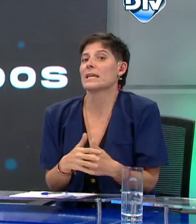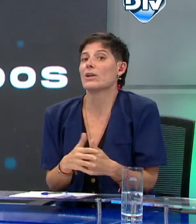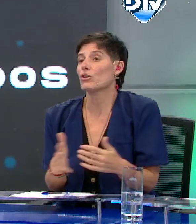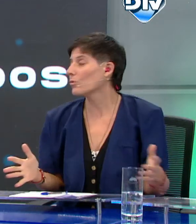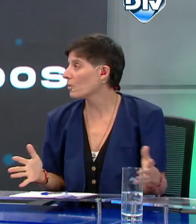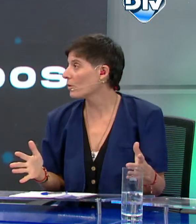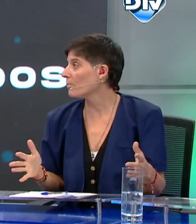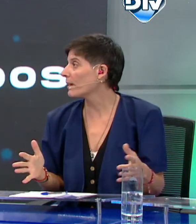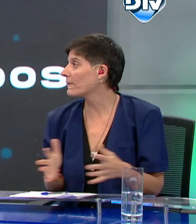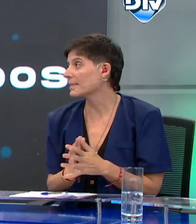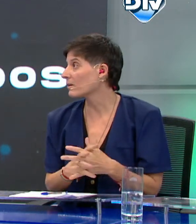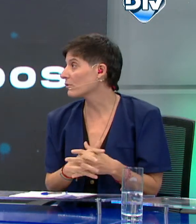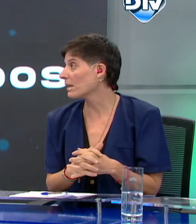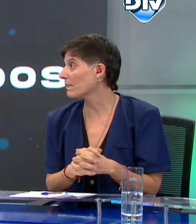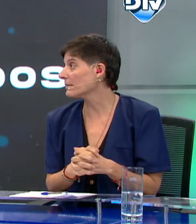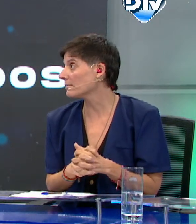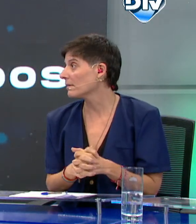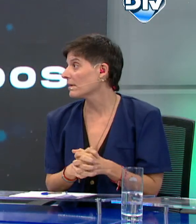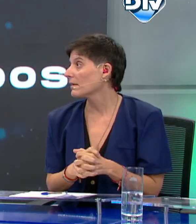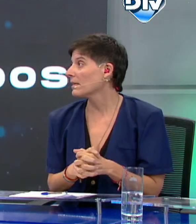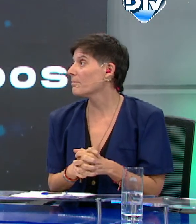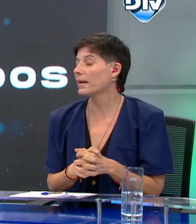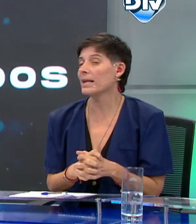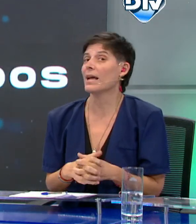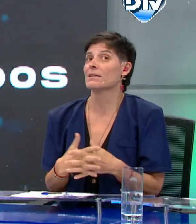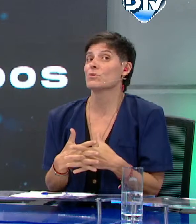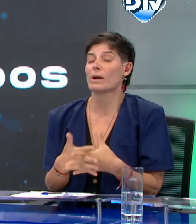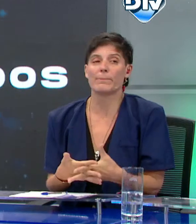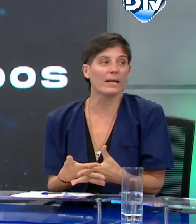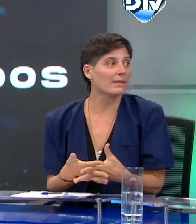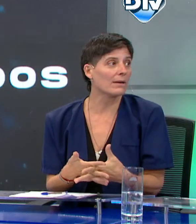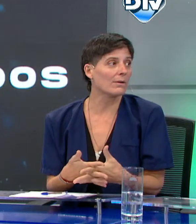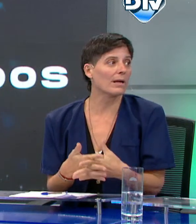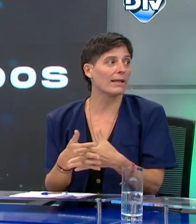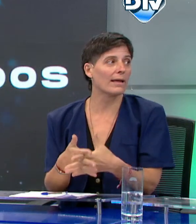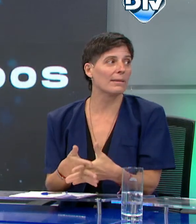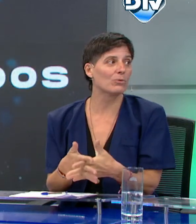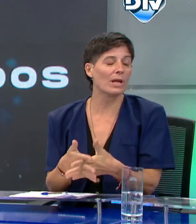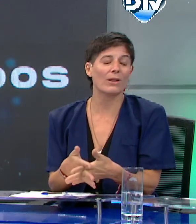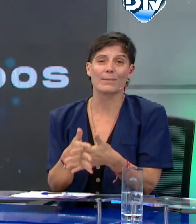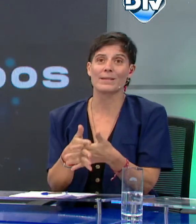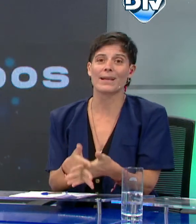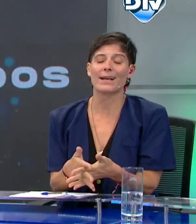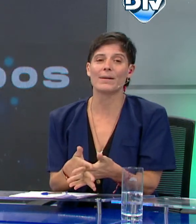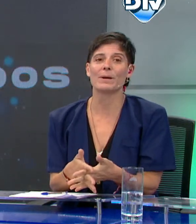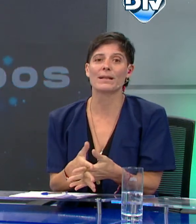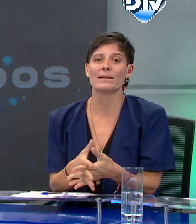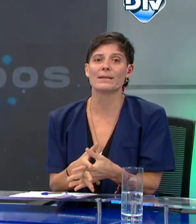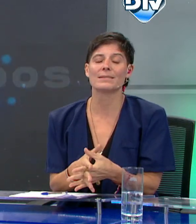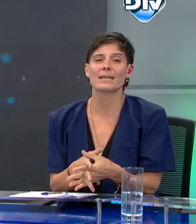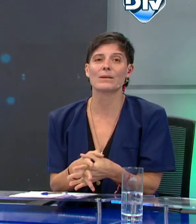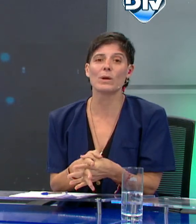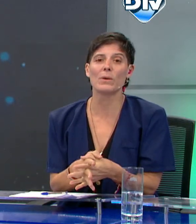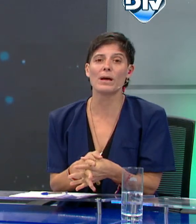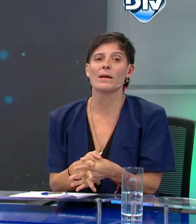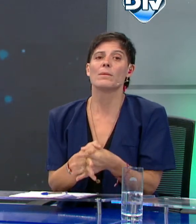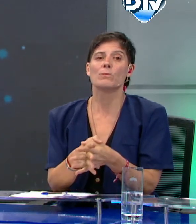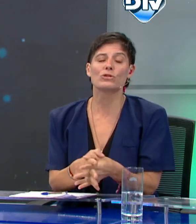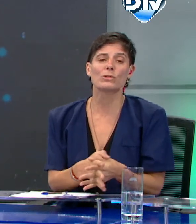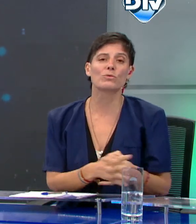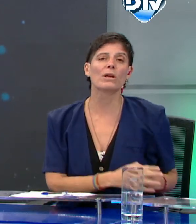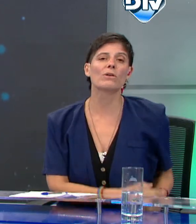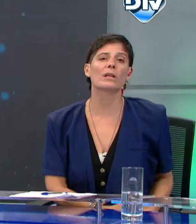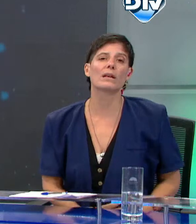si hay o no quórum para avanzar con temas y para su campaña, ¿no? Cada diputado, la mitad de la Cámara se renueva,